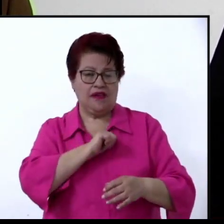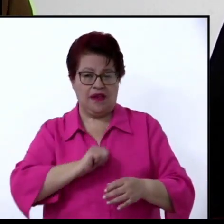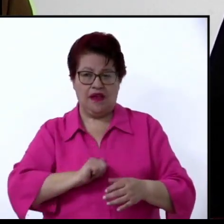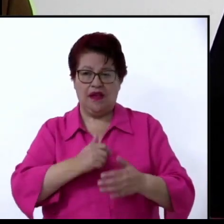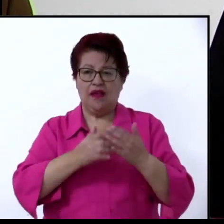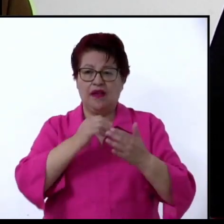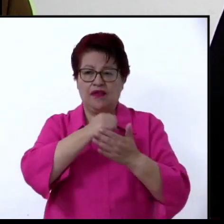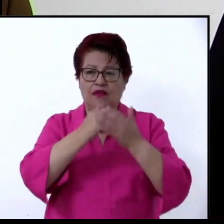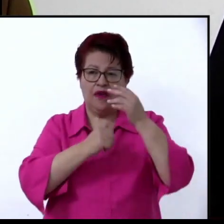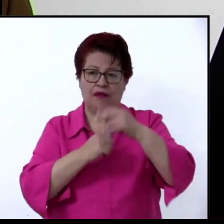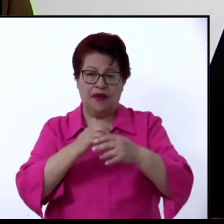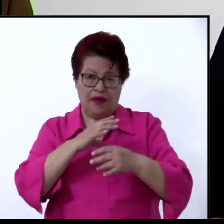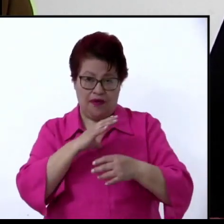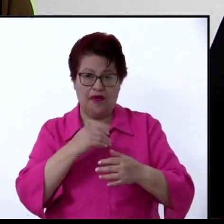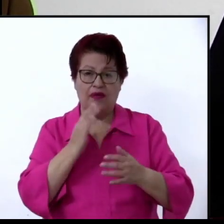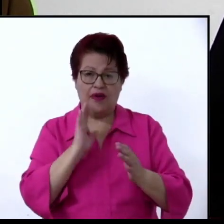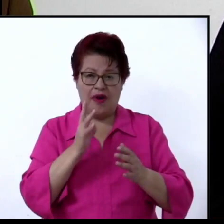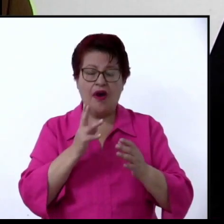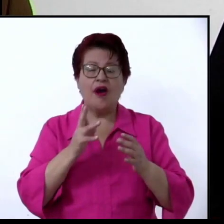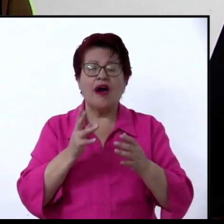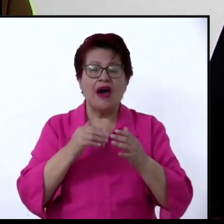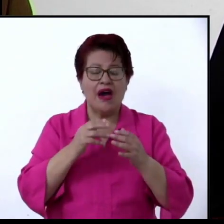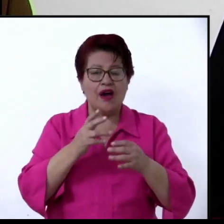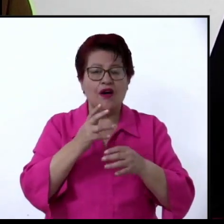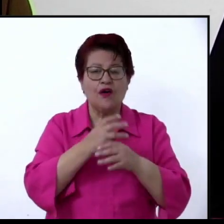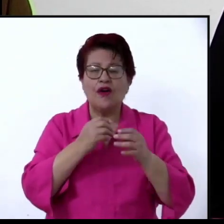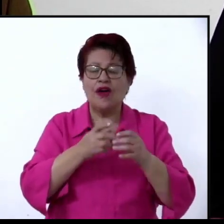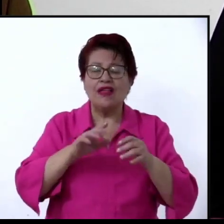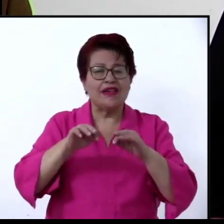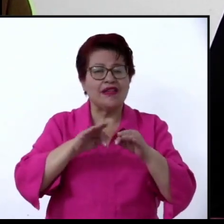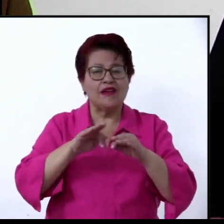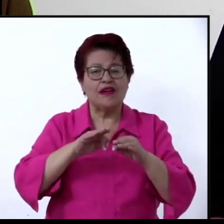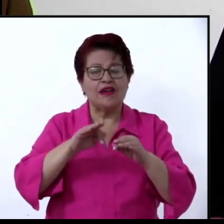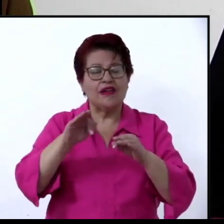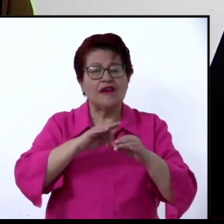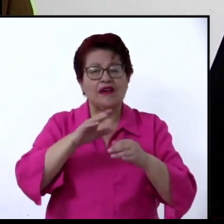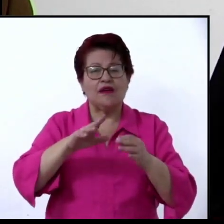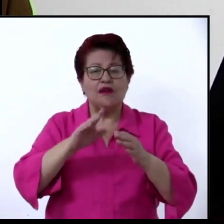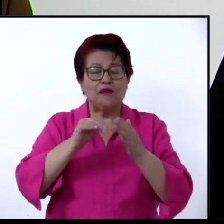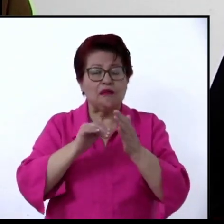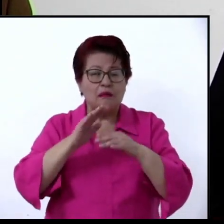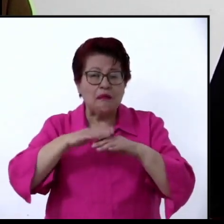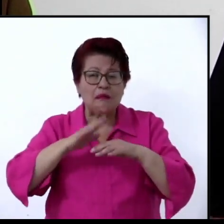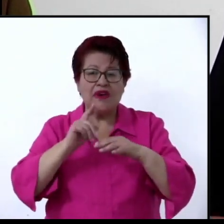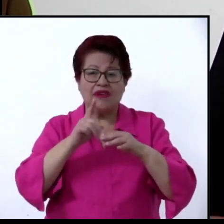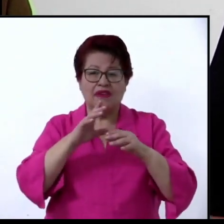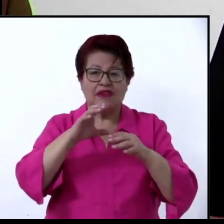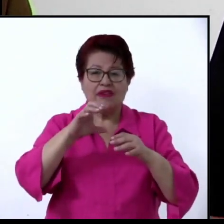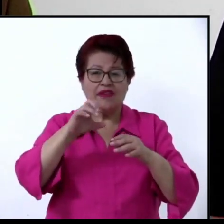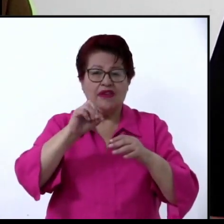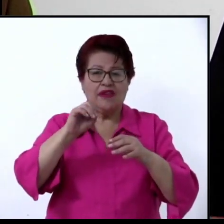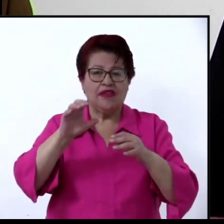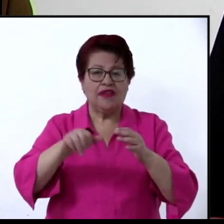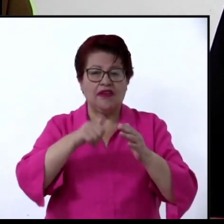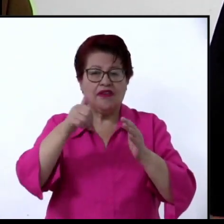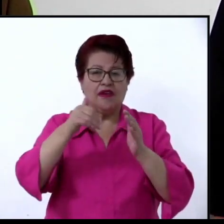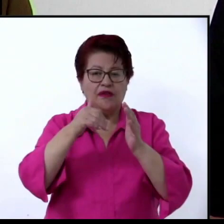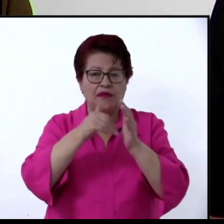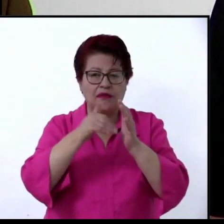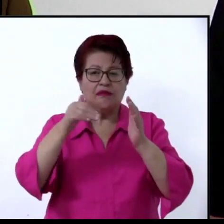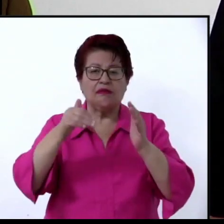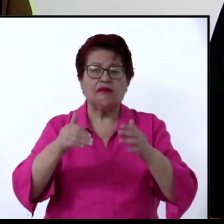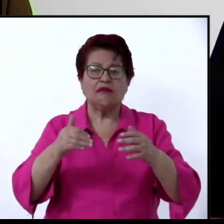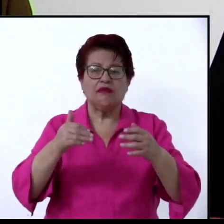México, ofertas laborales para más de 60 mil personas que acudieron a estas ferias del empleo y que